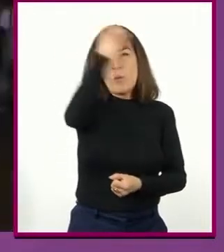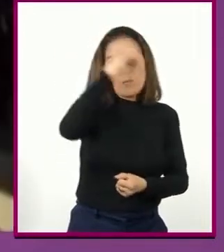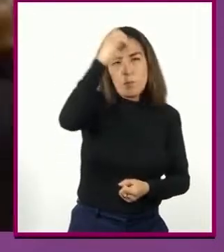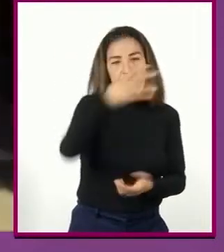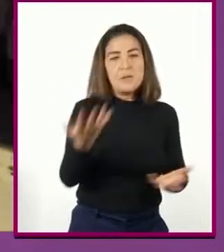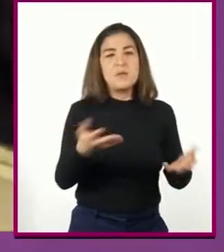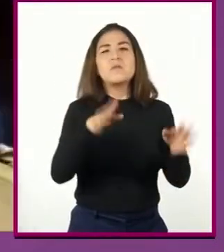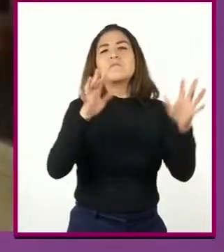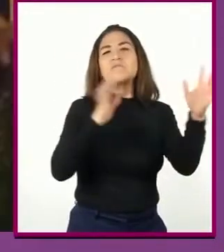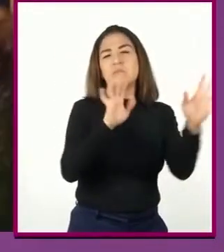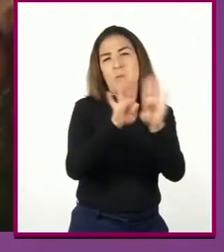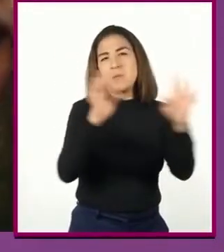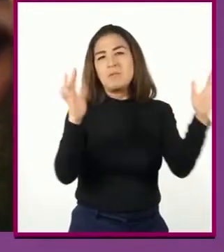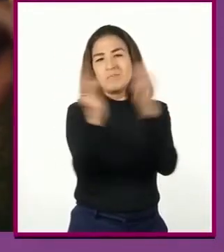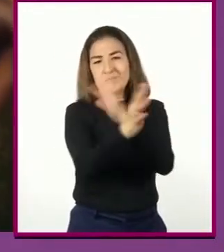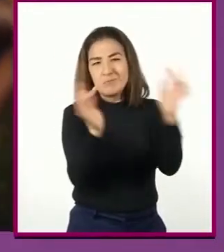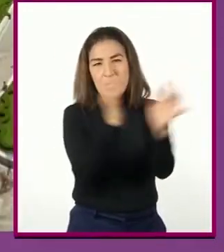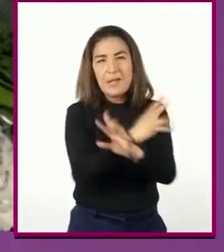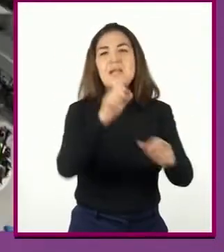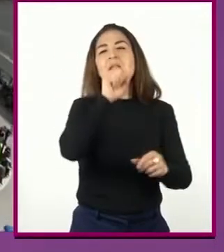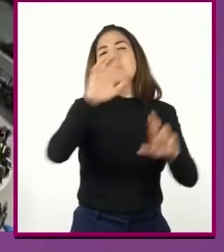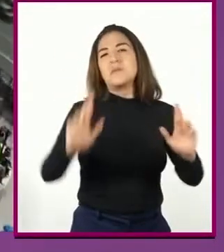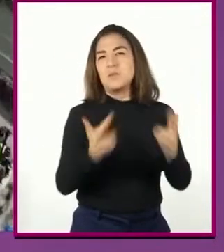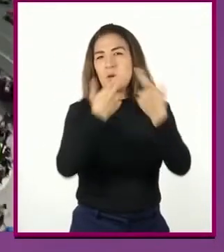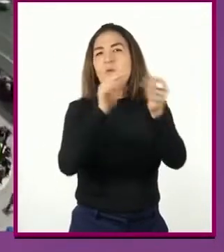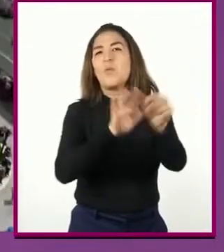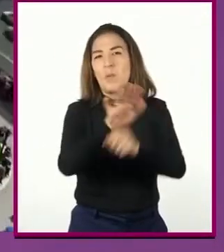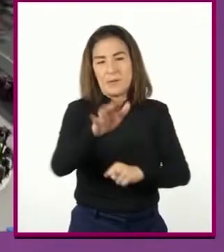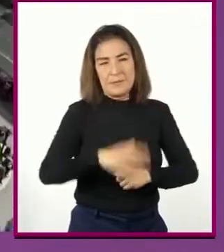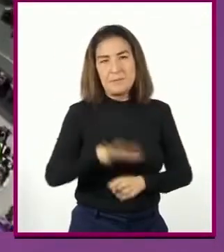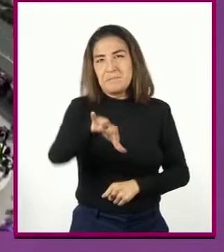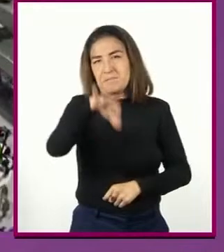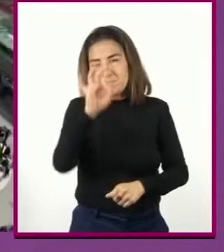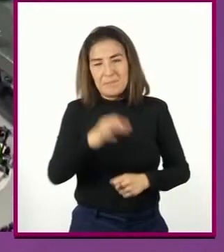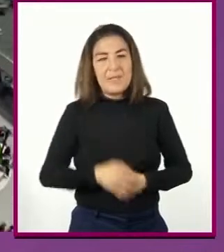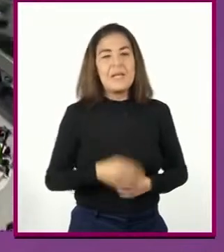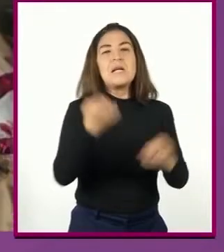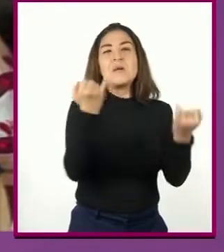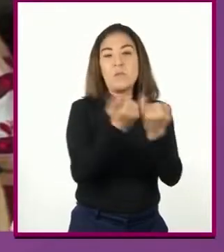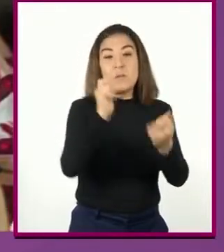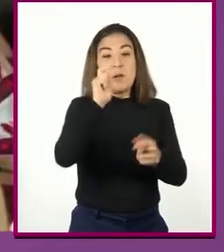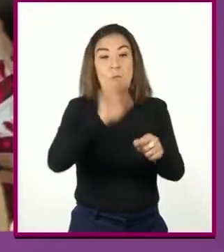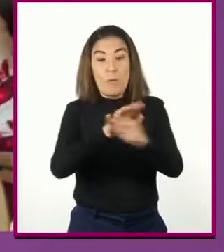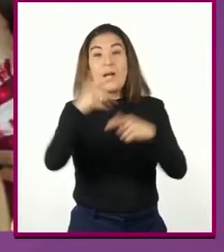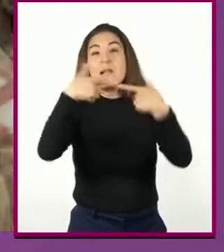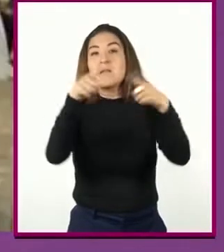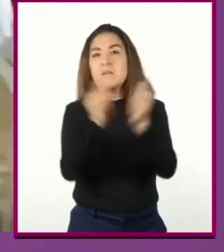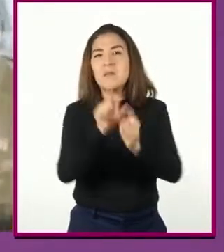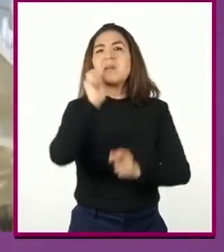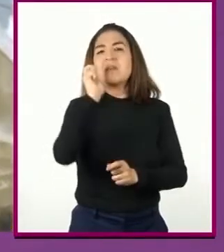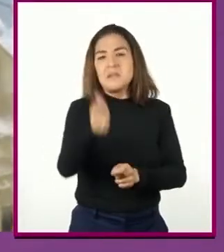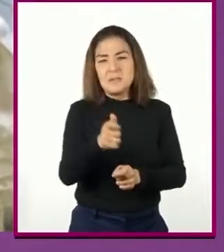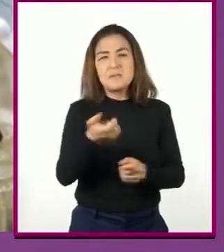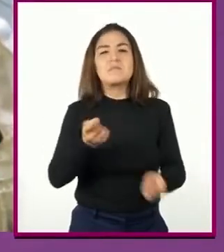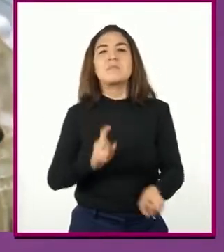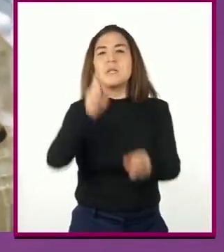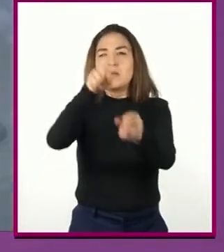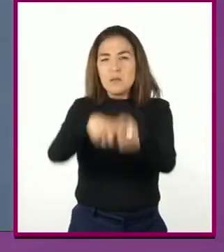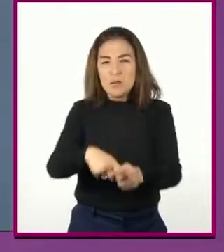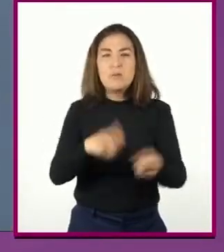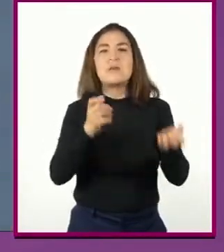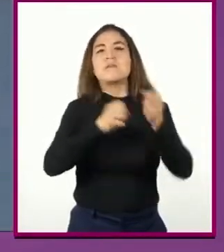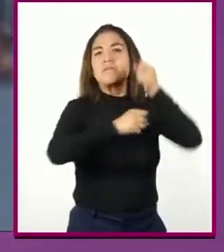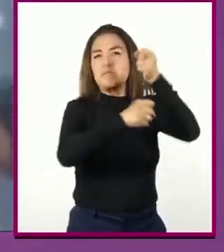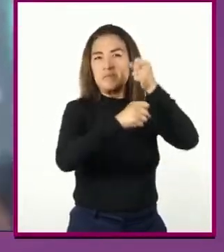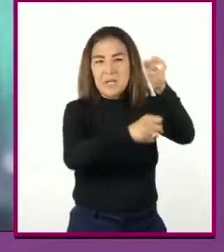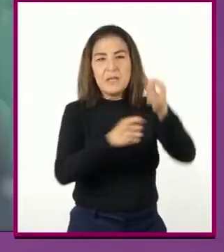de circulación y de religión. Y entre las libertades colectivas se encuentran la libre asociación, la libertad sindical, la